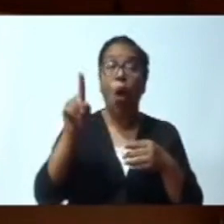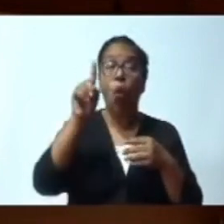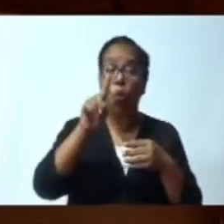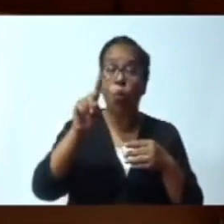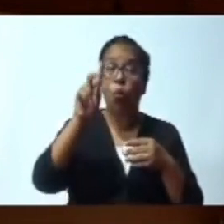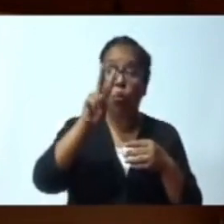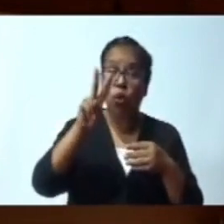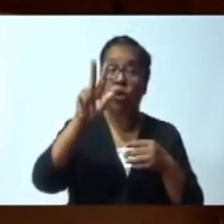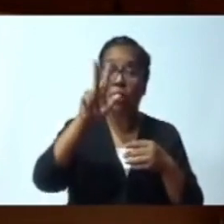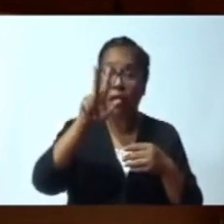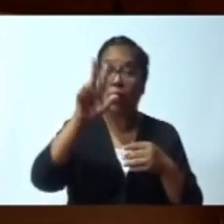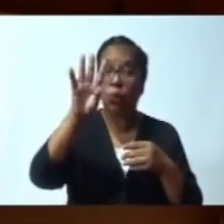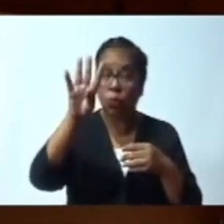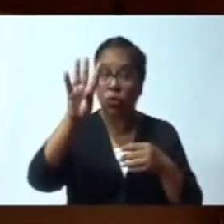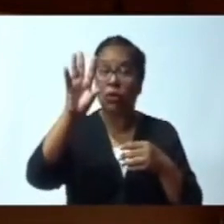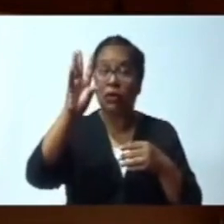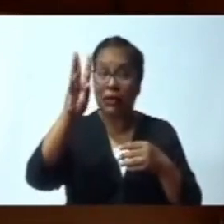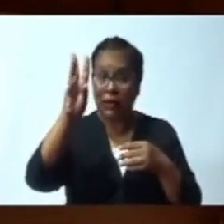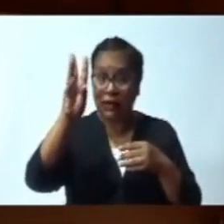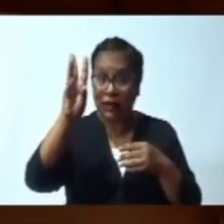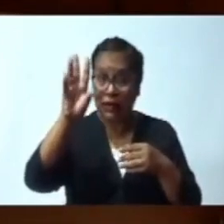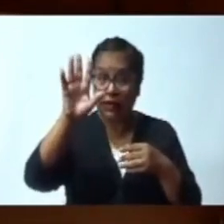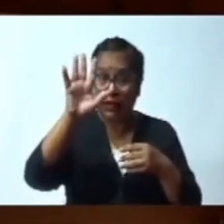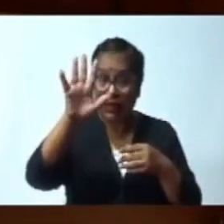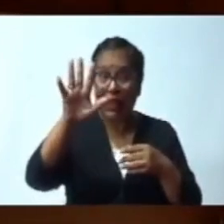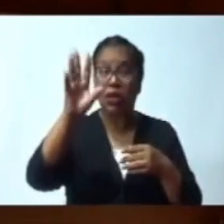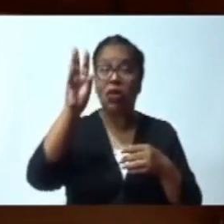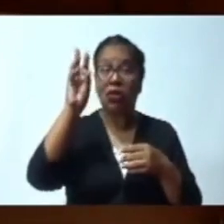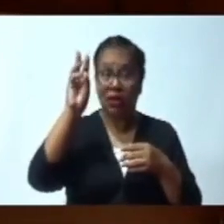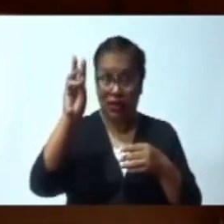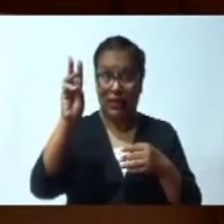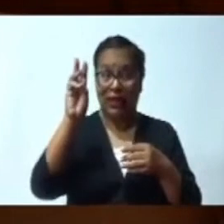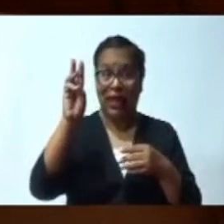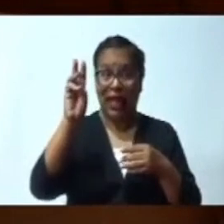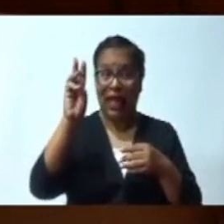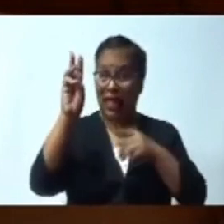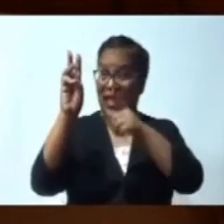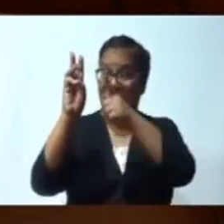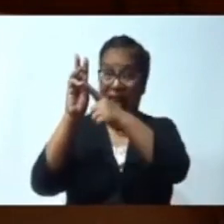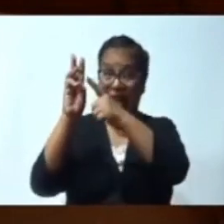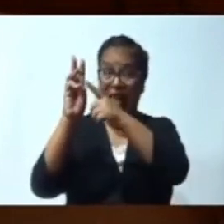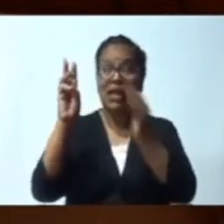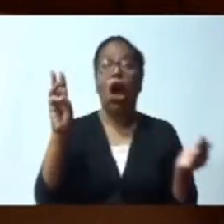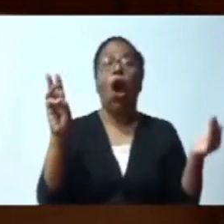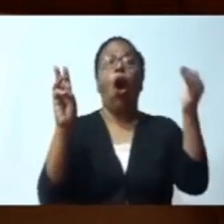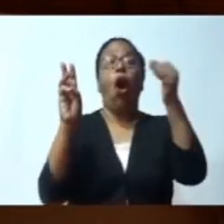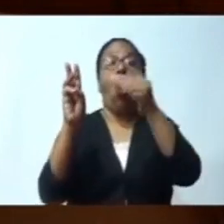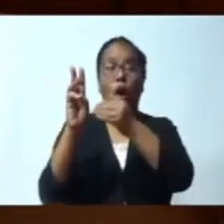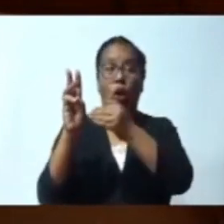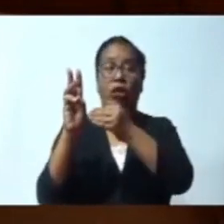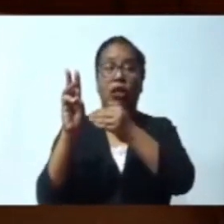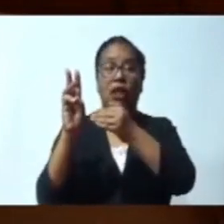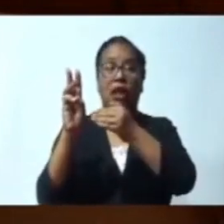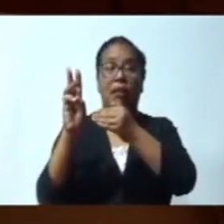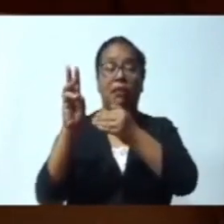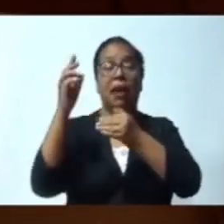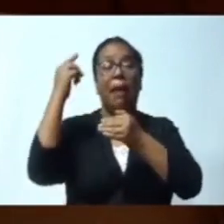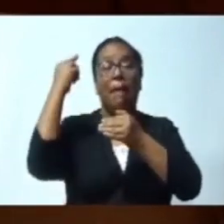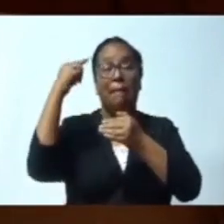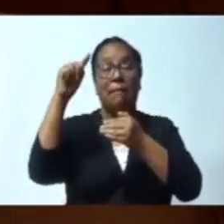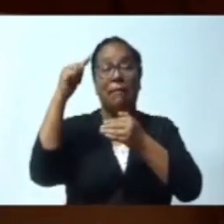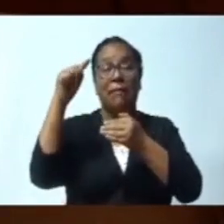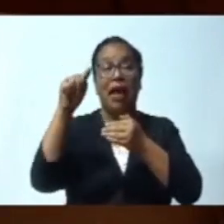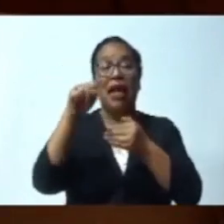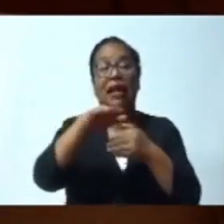sus padres deciden que repitan ese curso para que no pierdan la costumbre de estudiar, por si un día